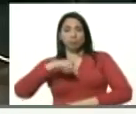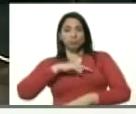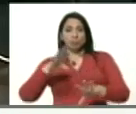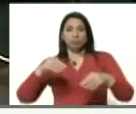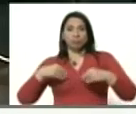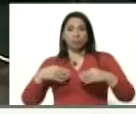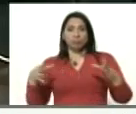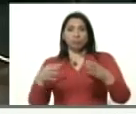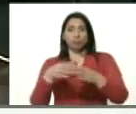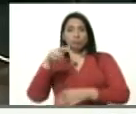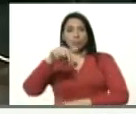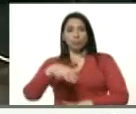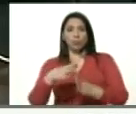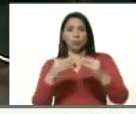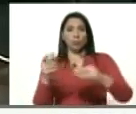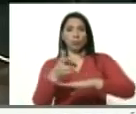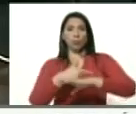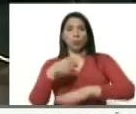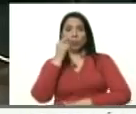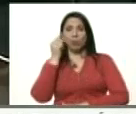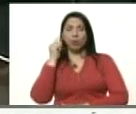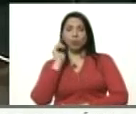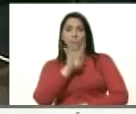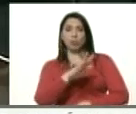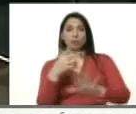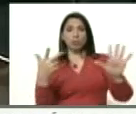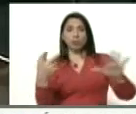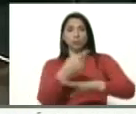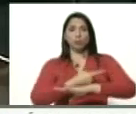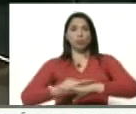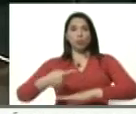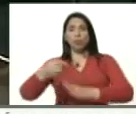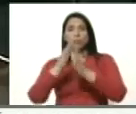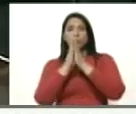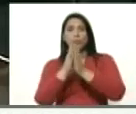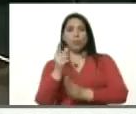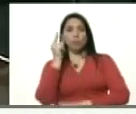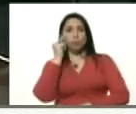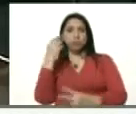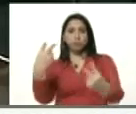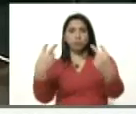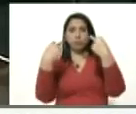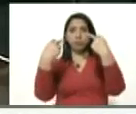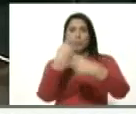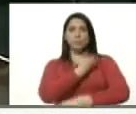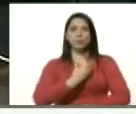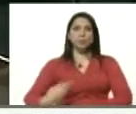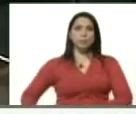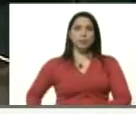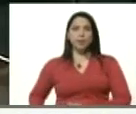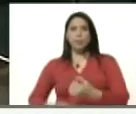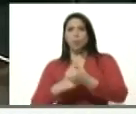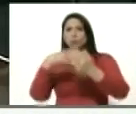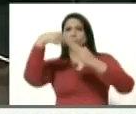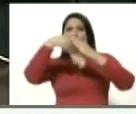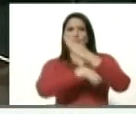de hoy con todos los gobernadores. 48 horas, señora vicepresidenta que me está viendo. Vamos al apoyo